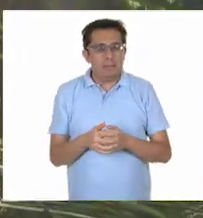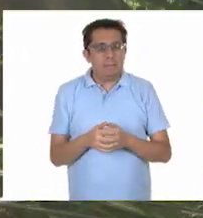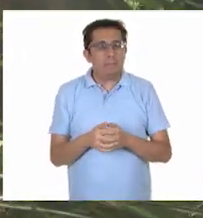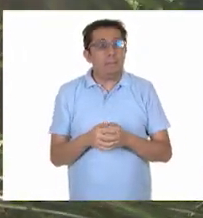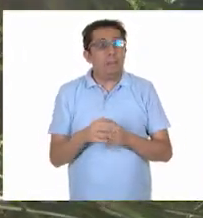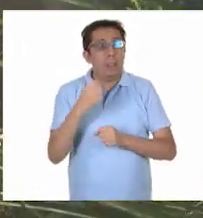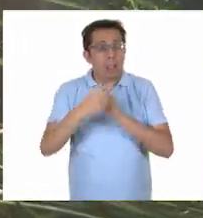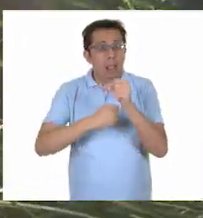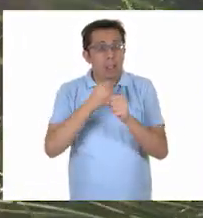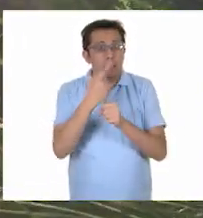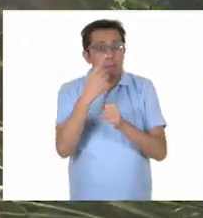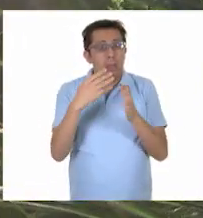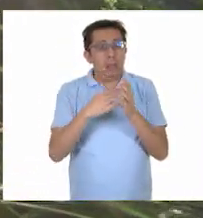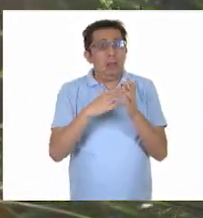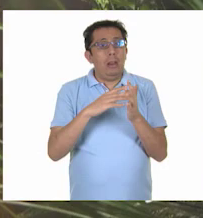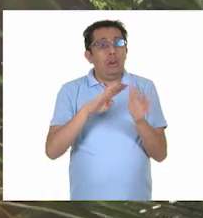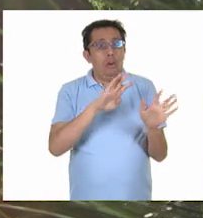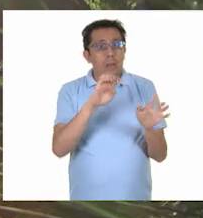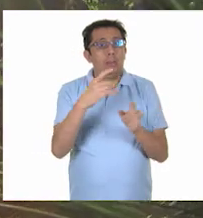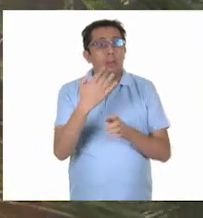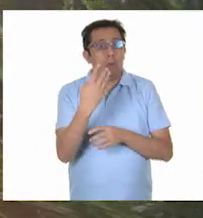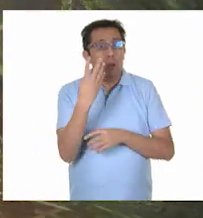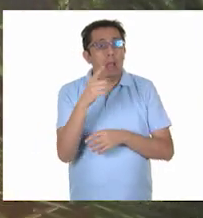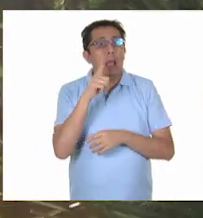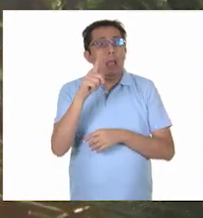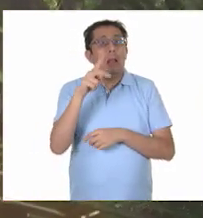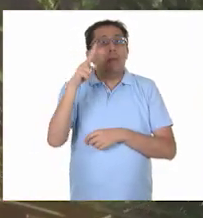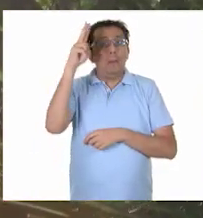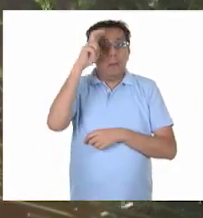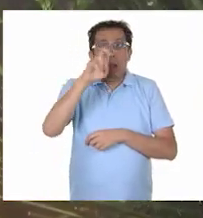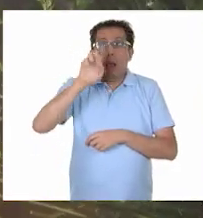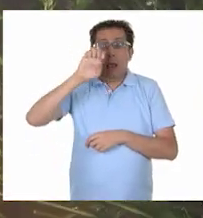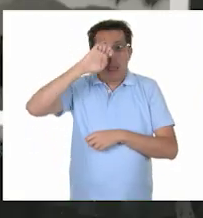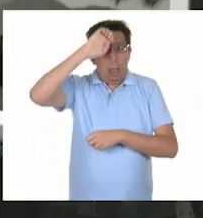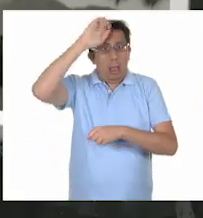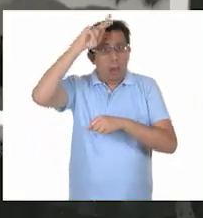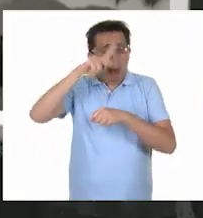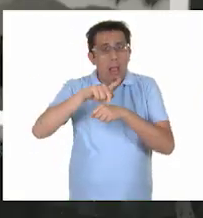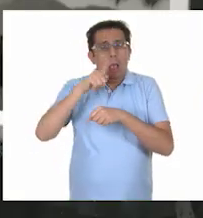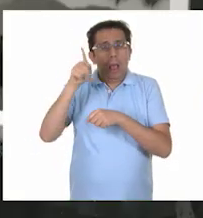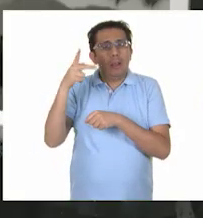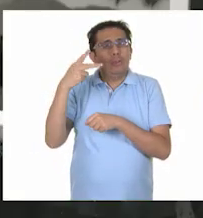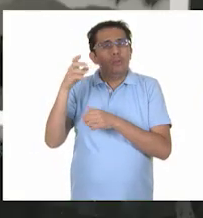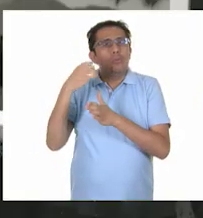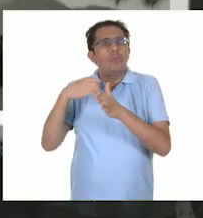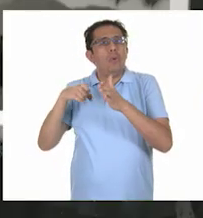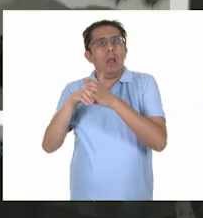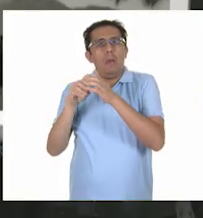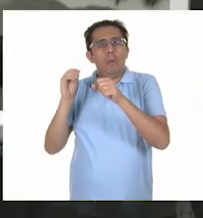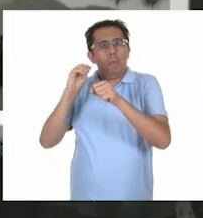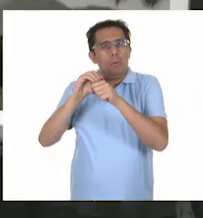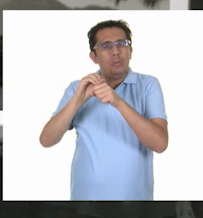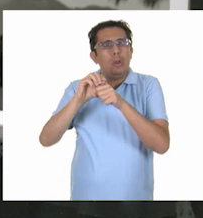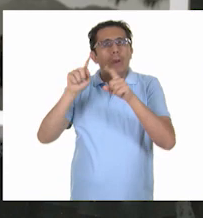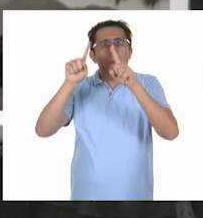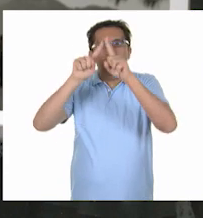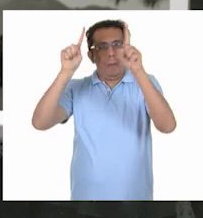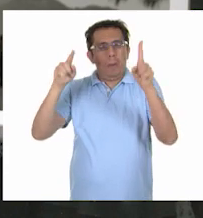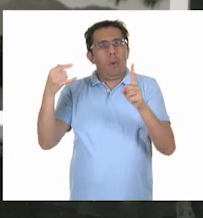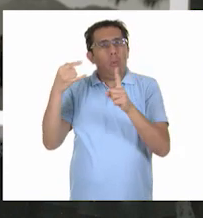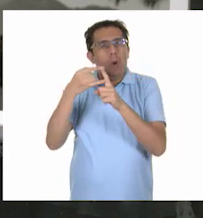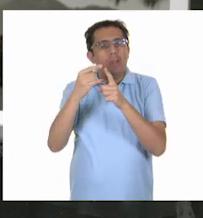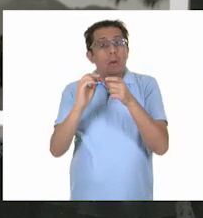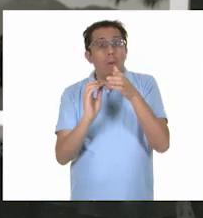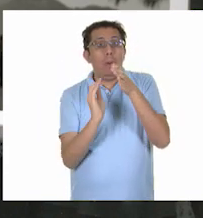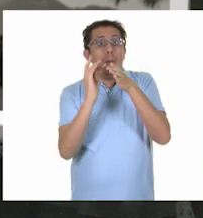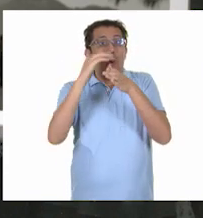En 1954, al viajar a Europa, colocó en su habitación la imagen del volcán La Malinche, al que en